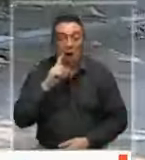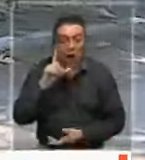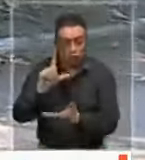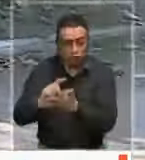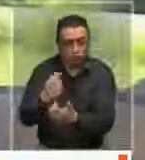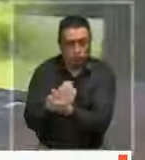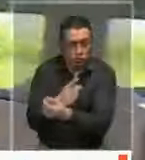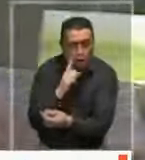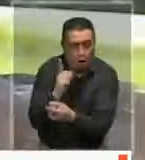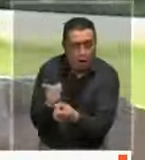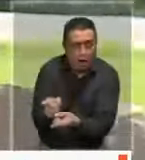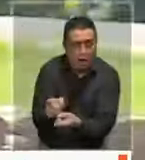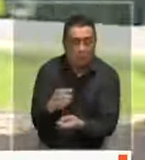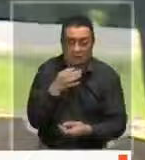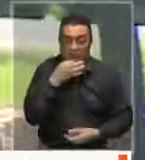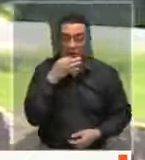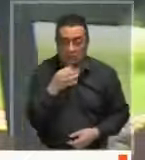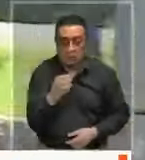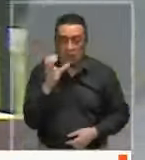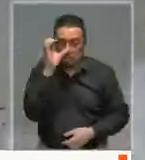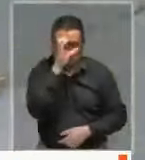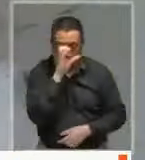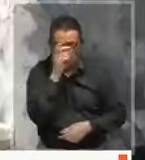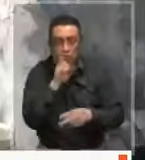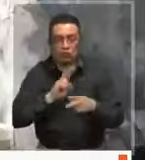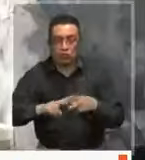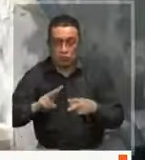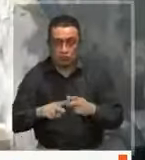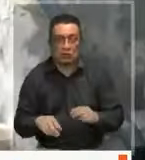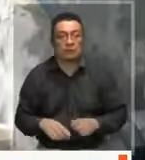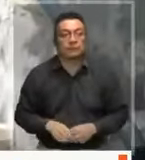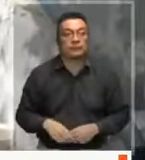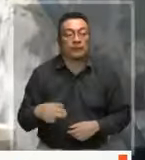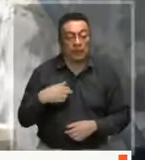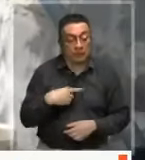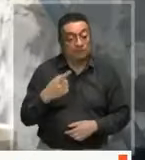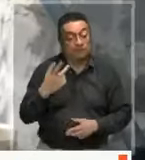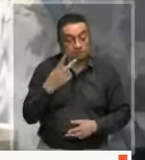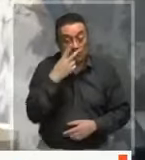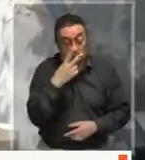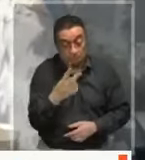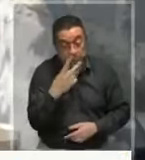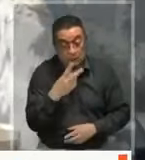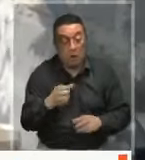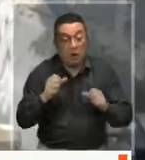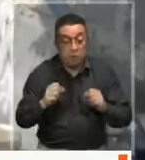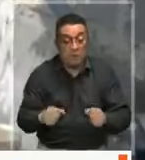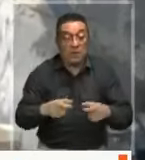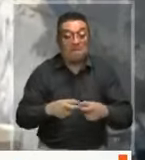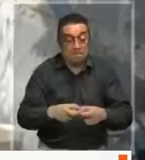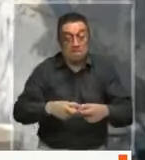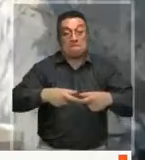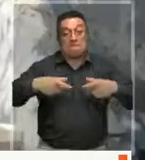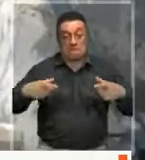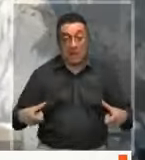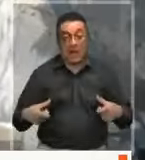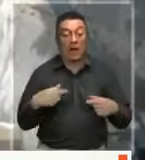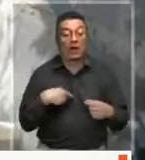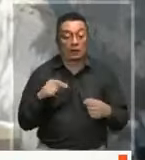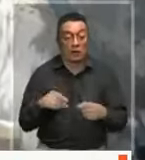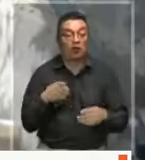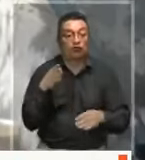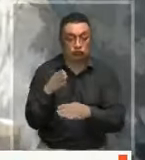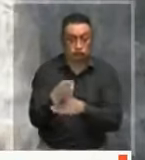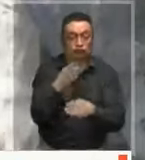Desde la entidad aseguran estar en busca de soluciones. Con miras a poder aumentar las rondas